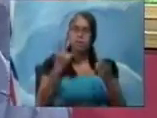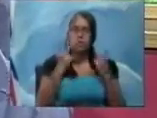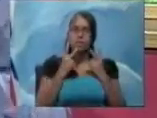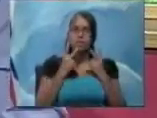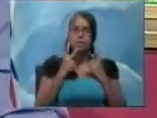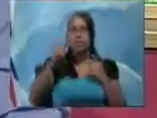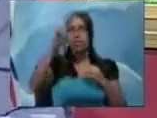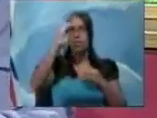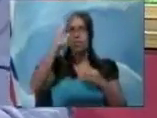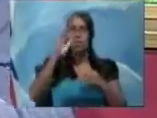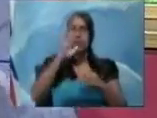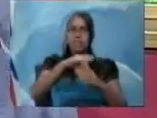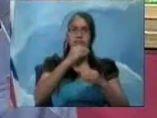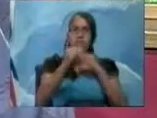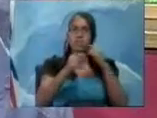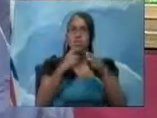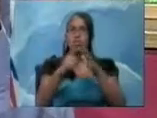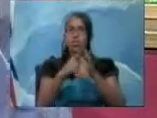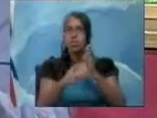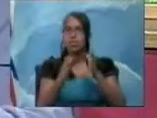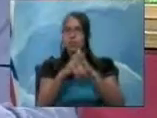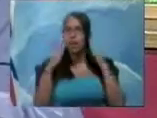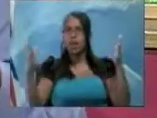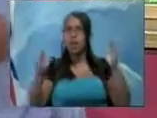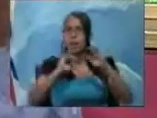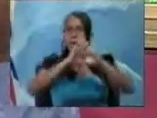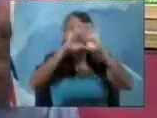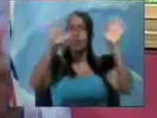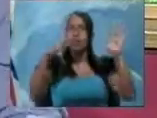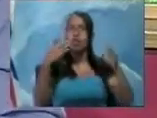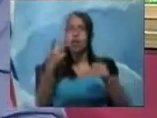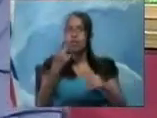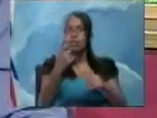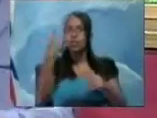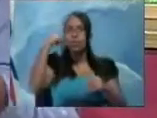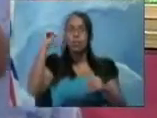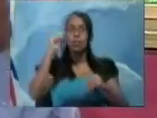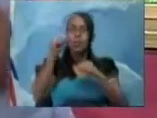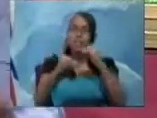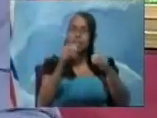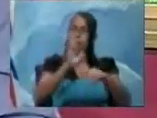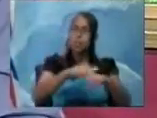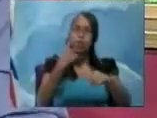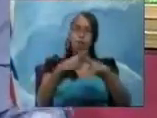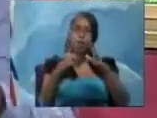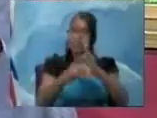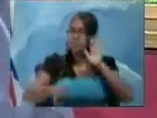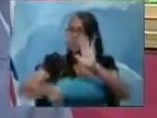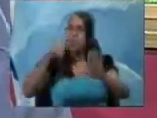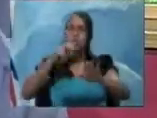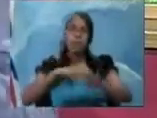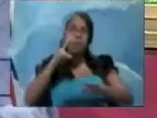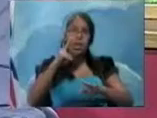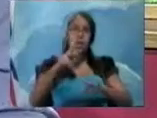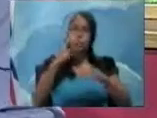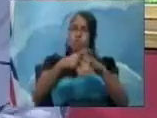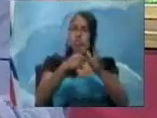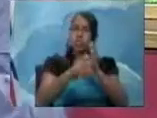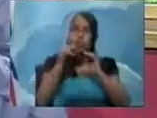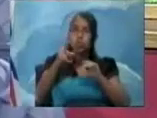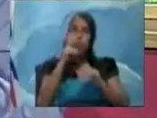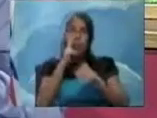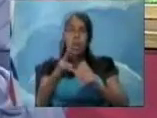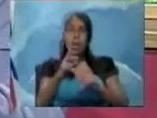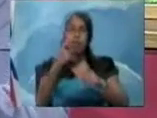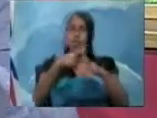cosas extraordinarias Dios está haciendo cosas maravillosas y lo que falta por hacer porque cosas mayores veremos cosas mayores ustedes verán